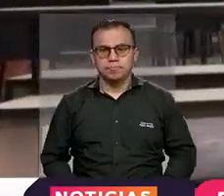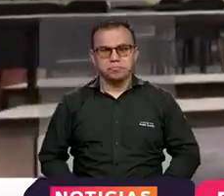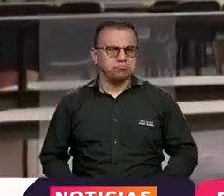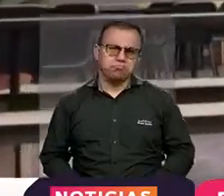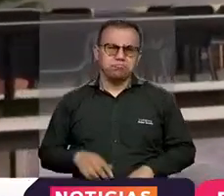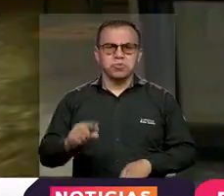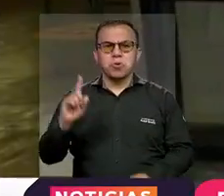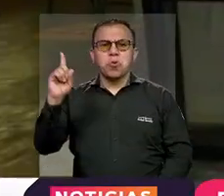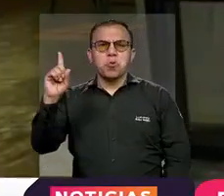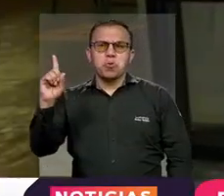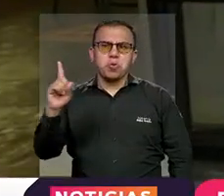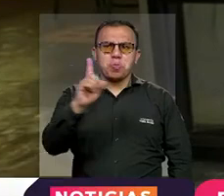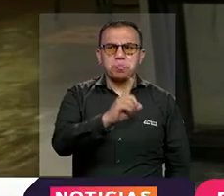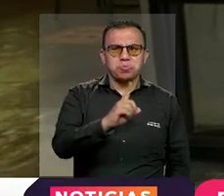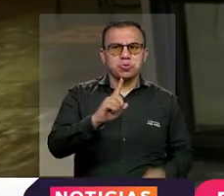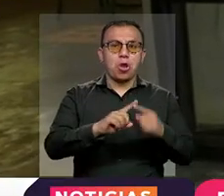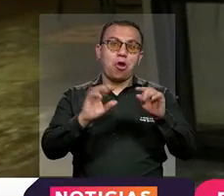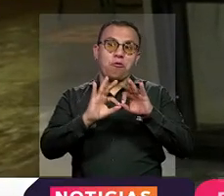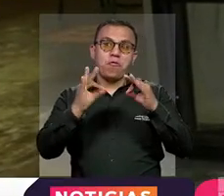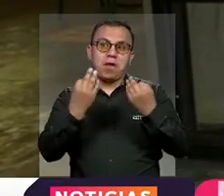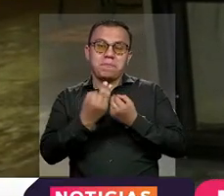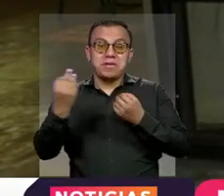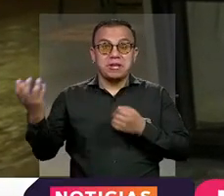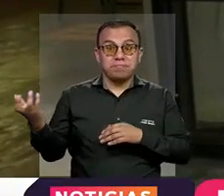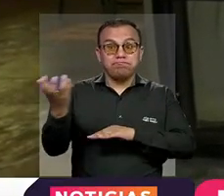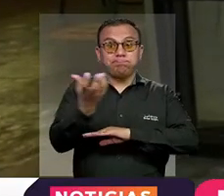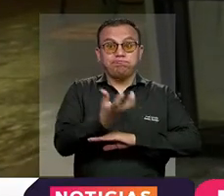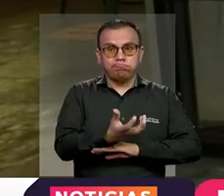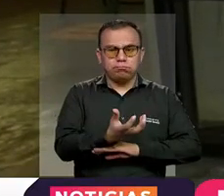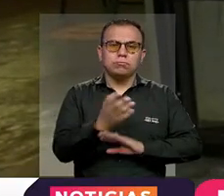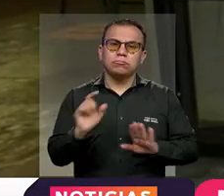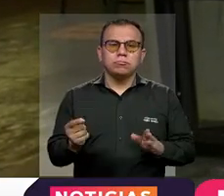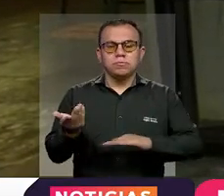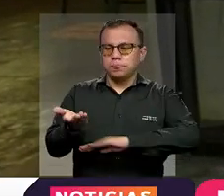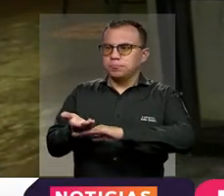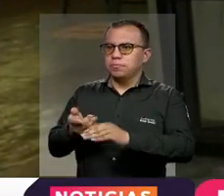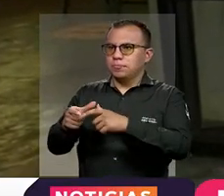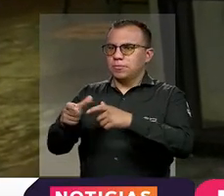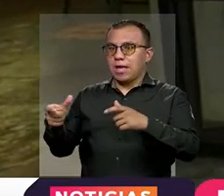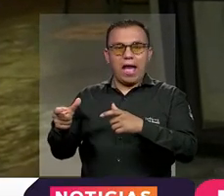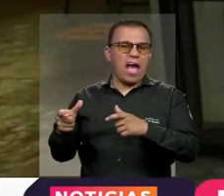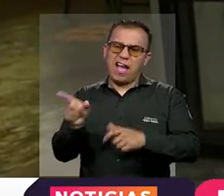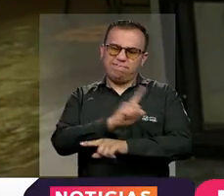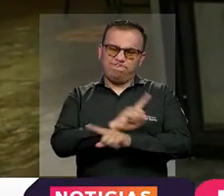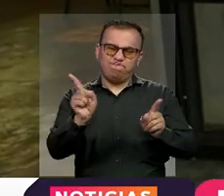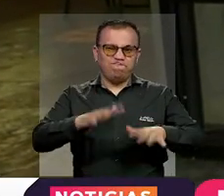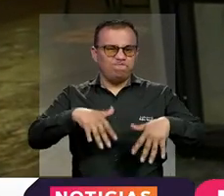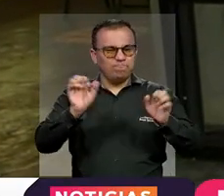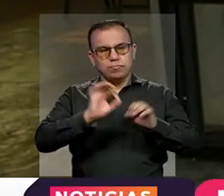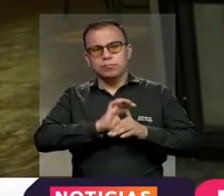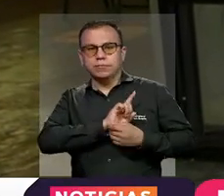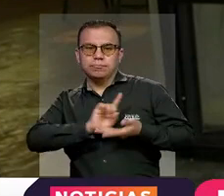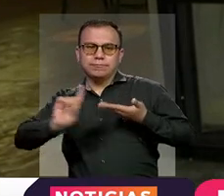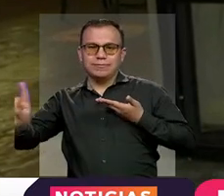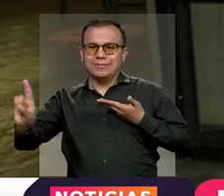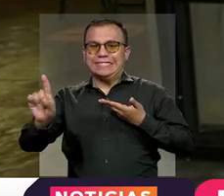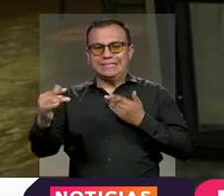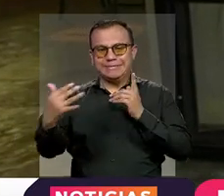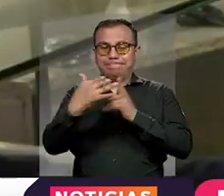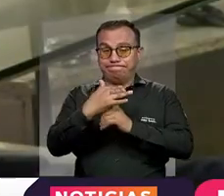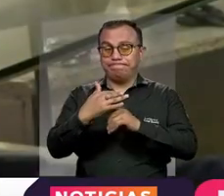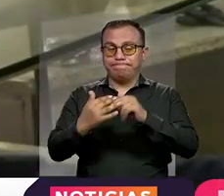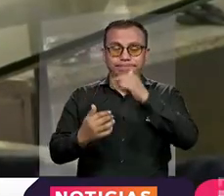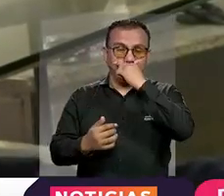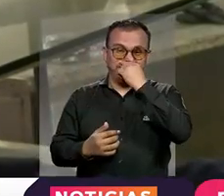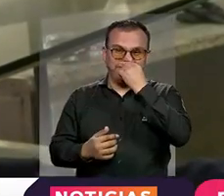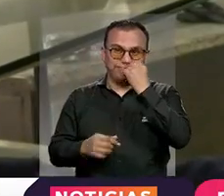viene uno solo, siempre vienen con la familia o algo, entonces uno le pide el carnet y ellos se molestan y pues se van. Entonces sí, nos ha afectado bastante.